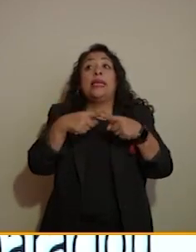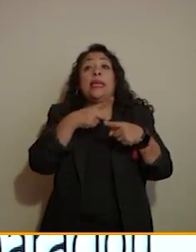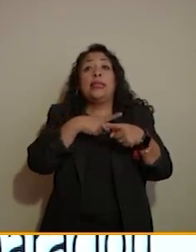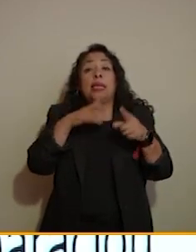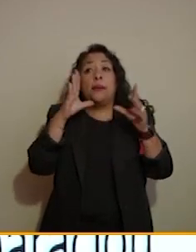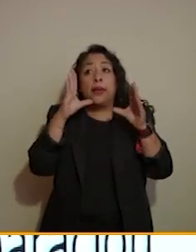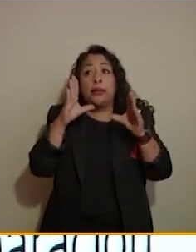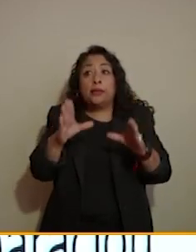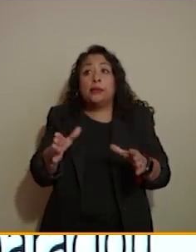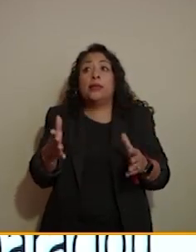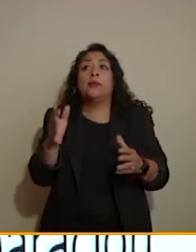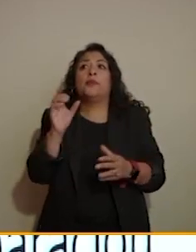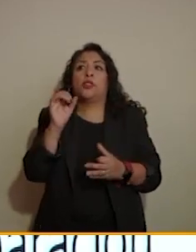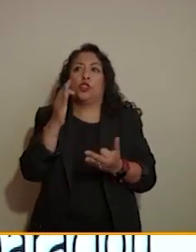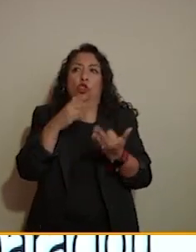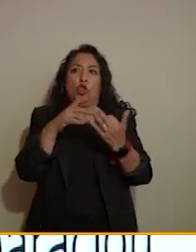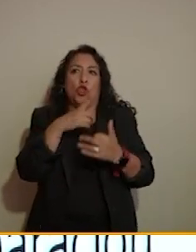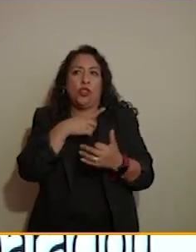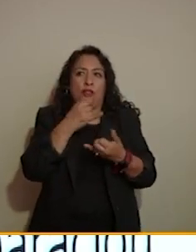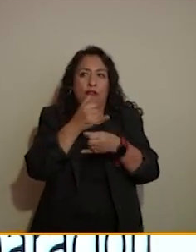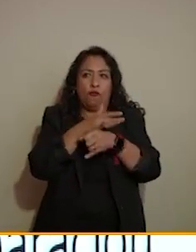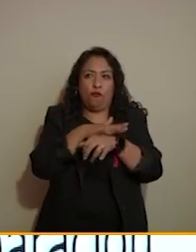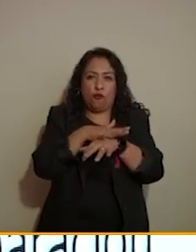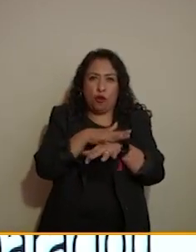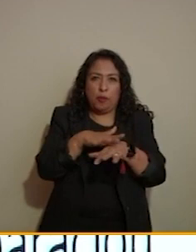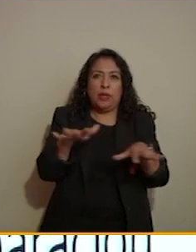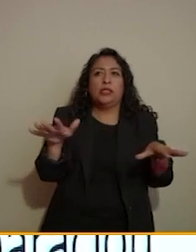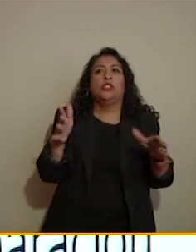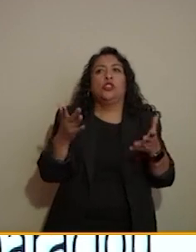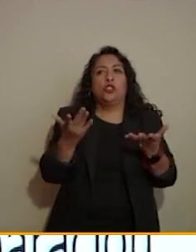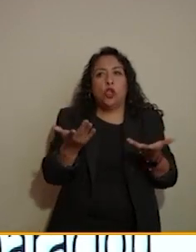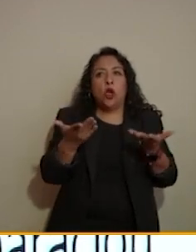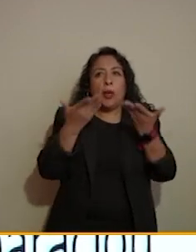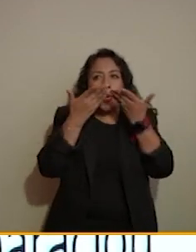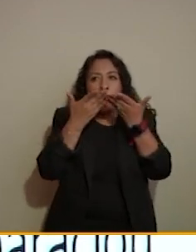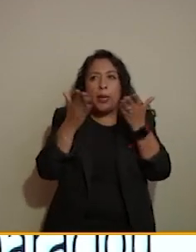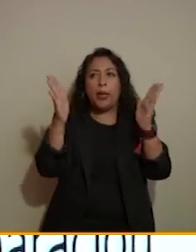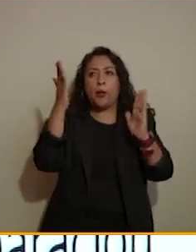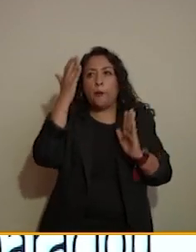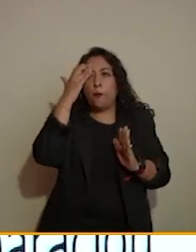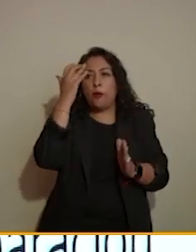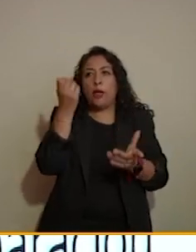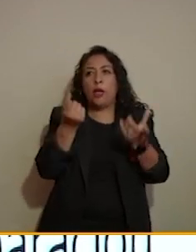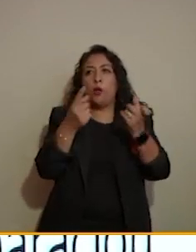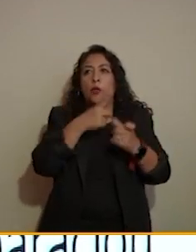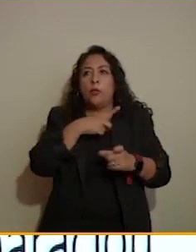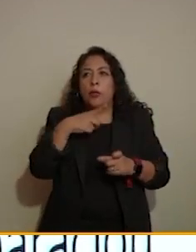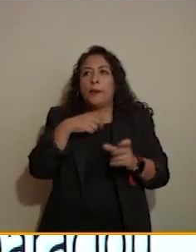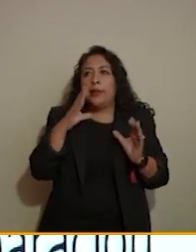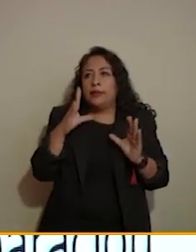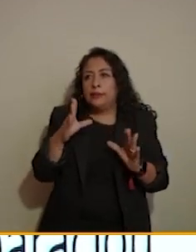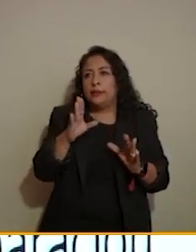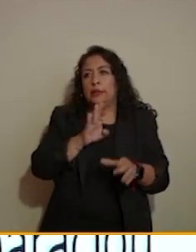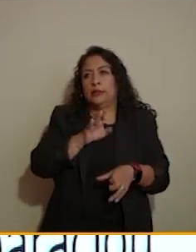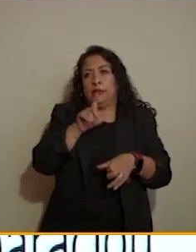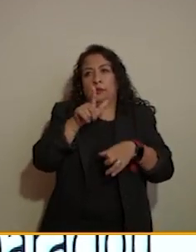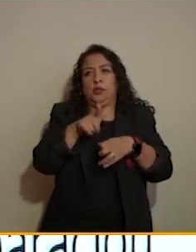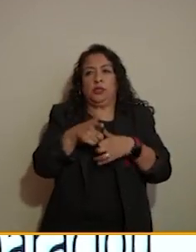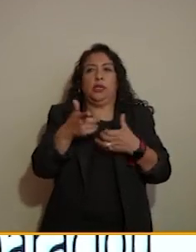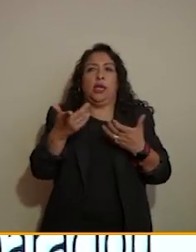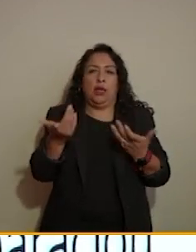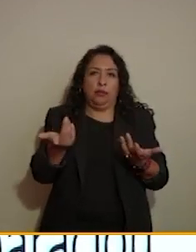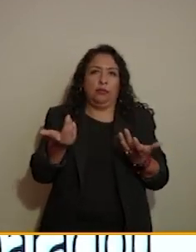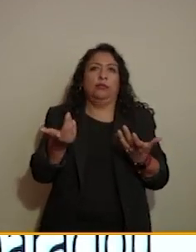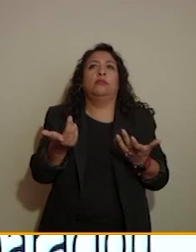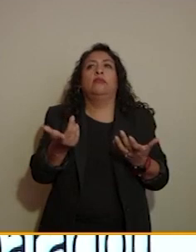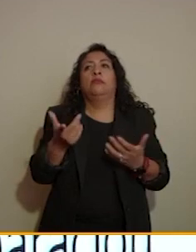capacitados. Obviamente todos tienen que ser informados, sensibilizados y hay unos que tienen que recibir capacitaciones muy específicas, en particular